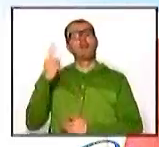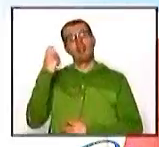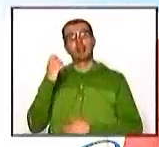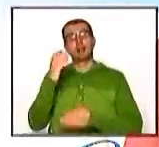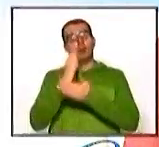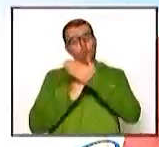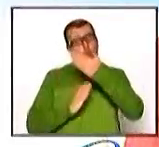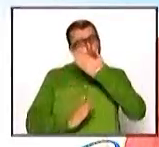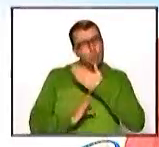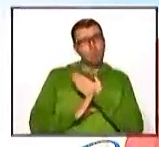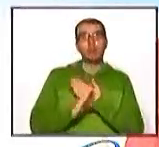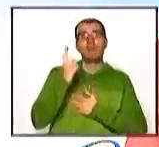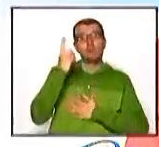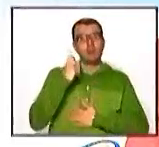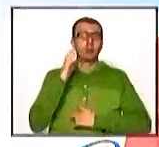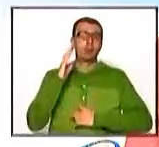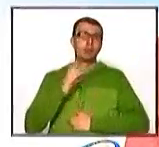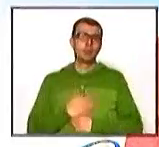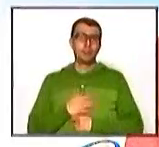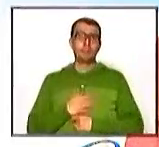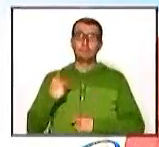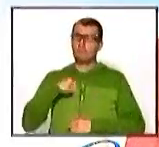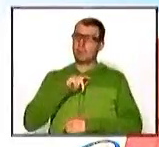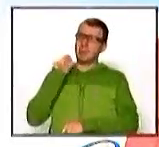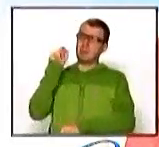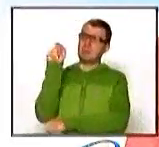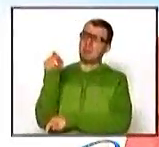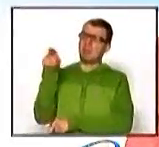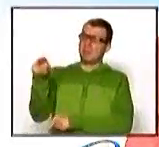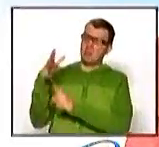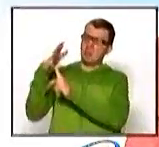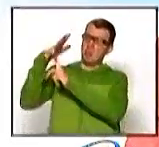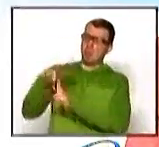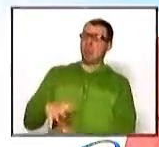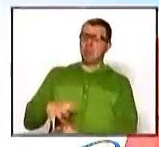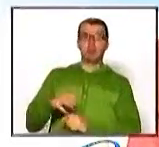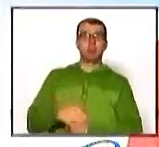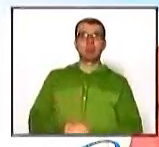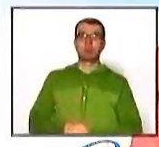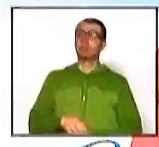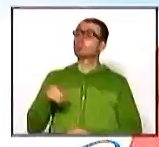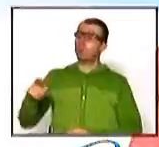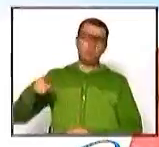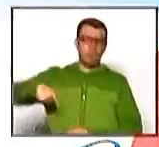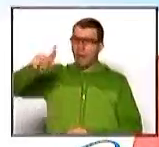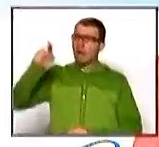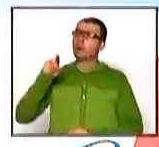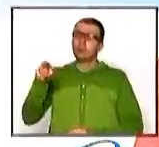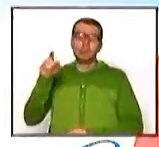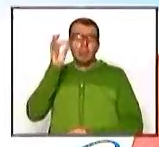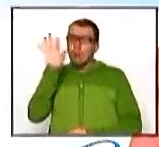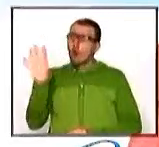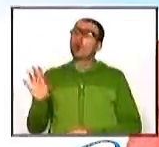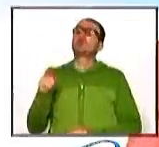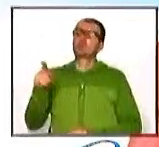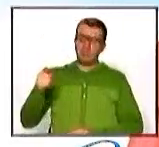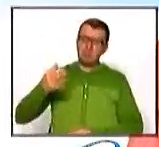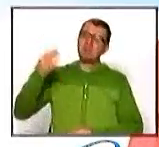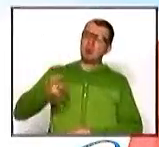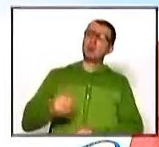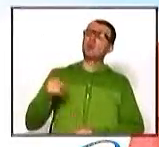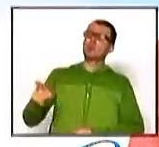humildad? ¿Por qué tenemos que hacerle tanto daño a esa pobre señora? Es que vaya que usted posiblemente, yo creo, es que usted va a tener un